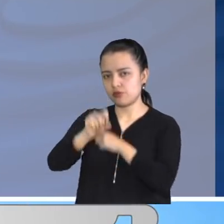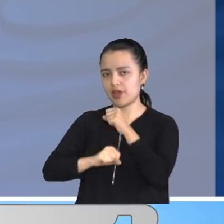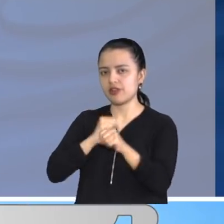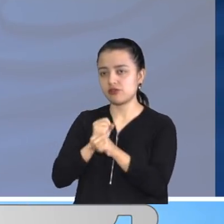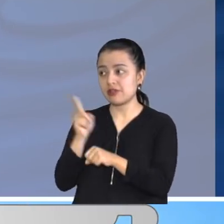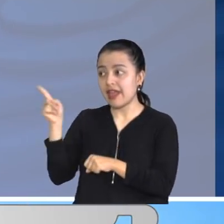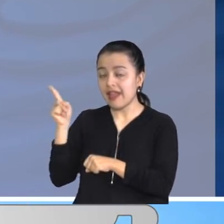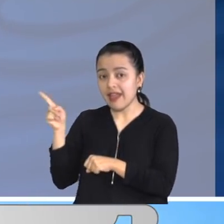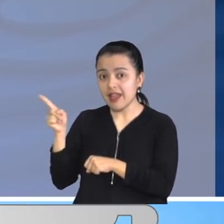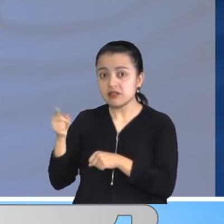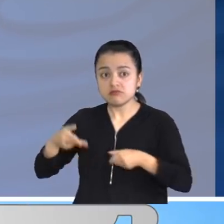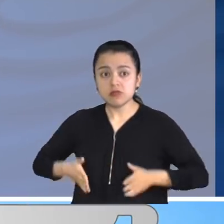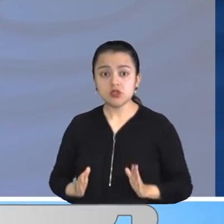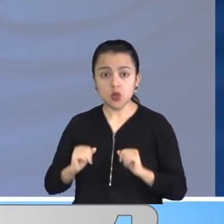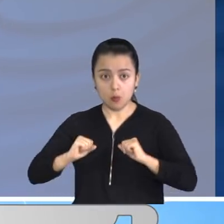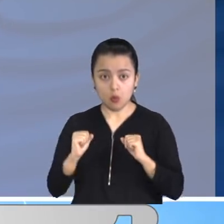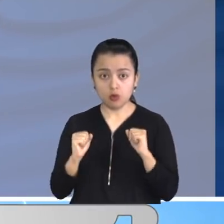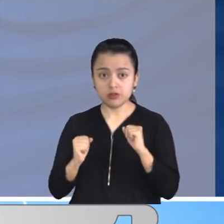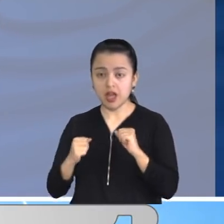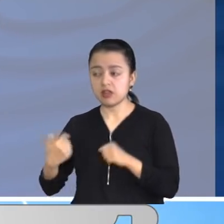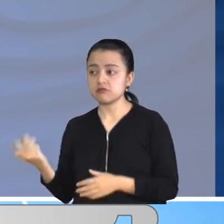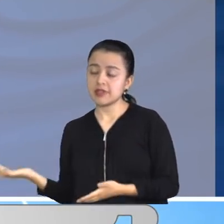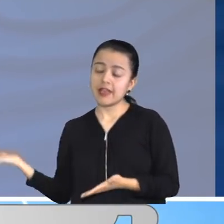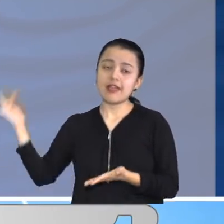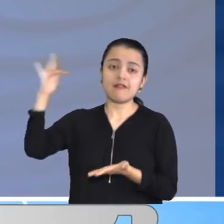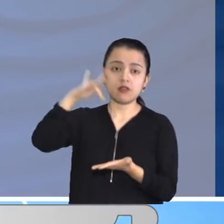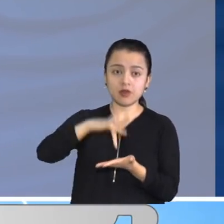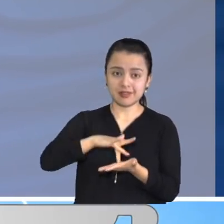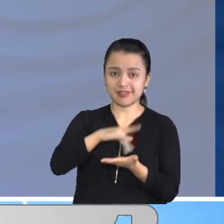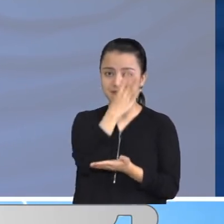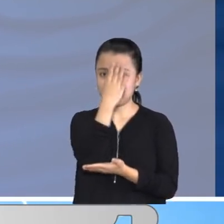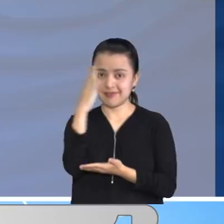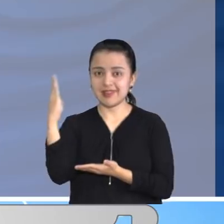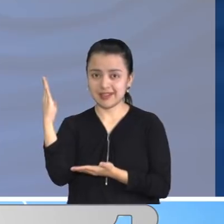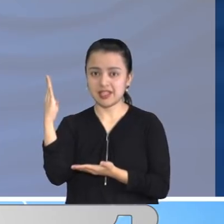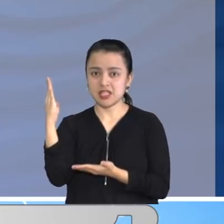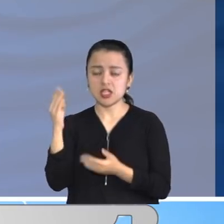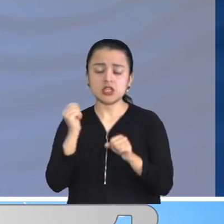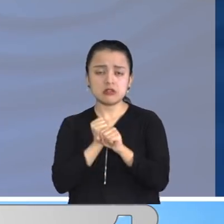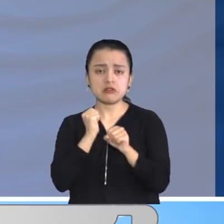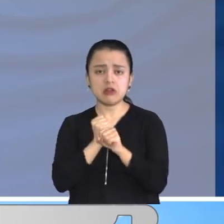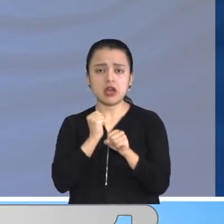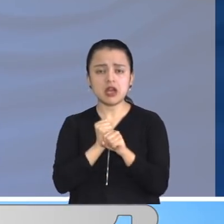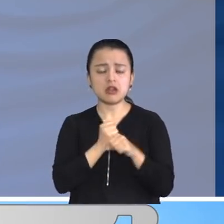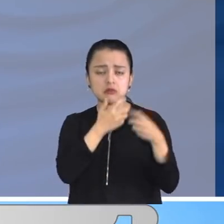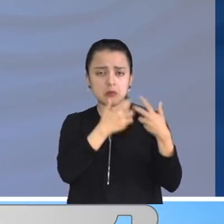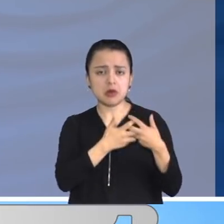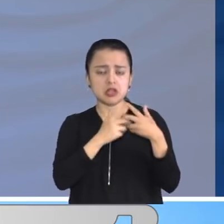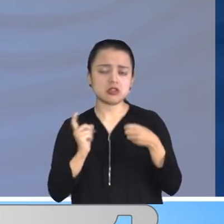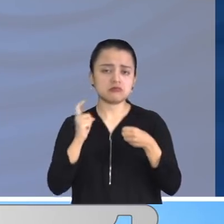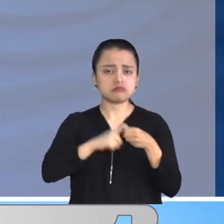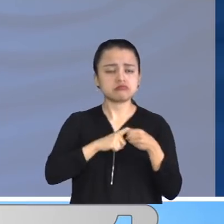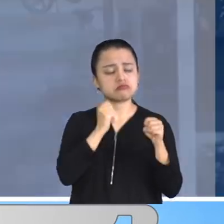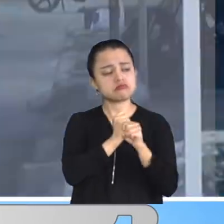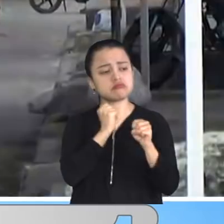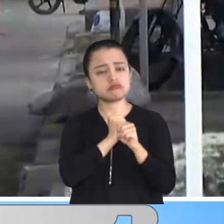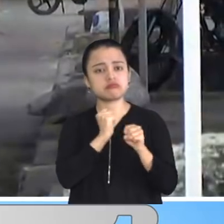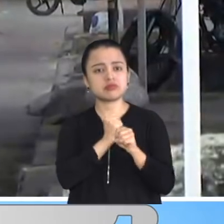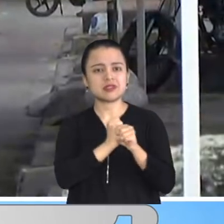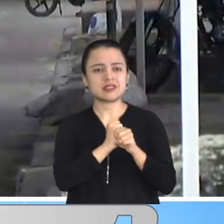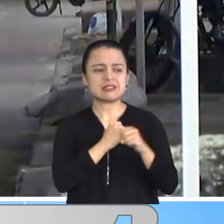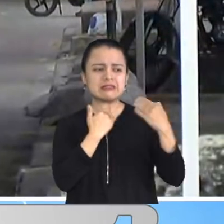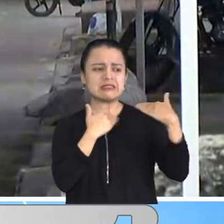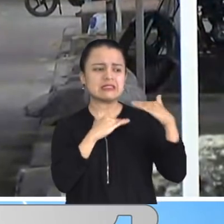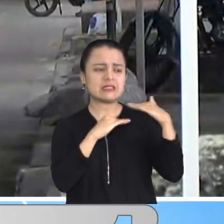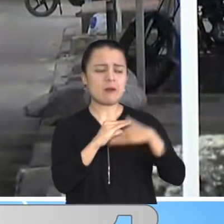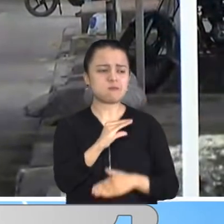llegó hace 8 años a la capital del Atlántico, que trabajaba en una empresa en la capital del Atlántico, pero que como se ganaba el salario mínimo